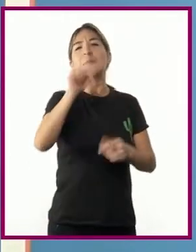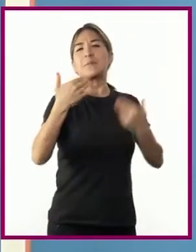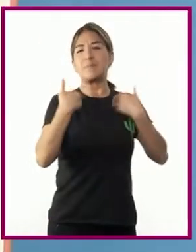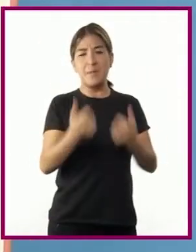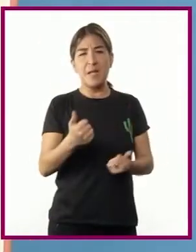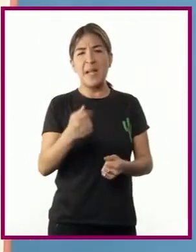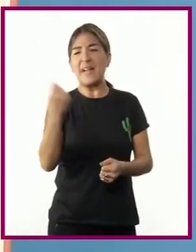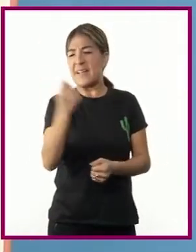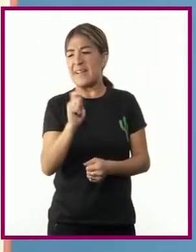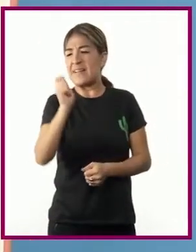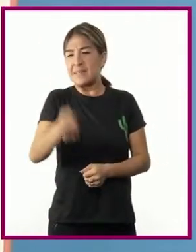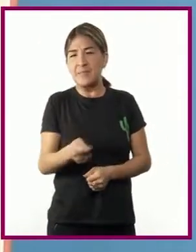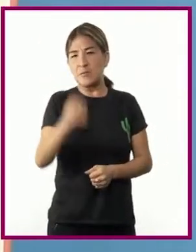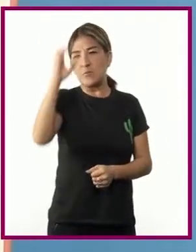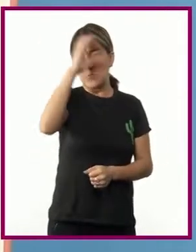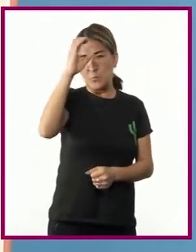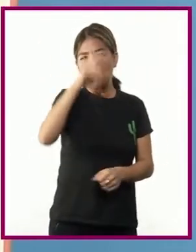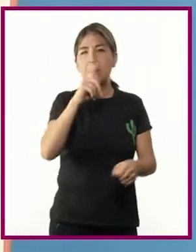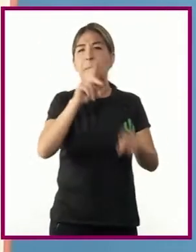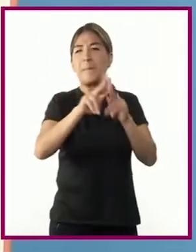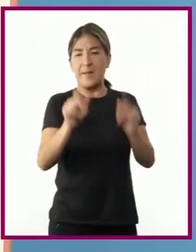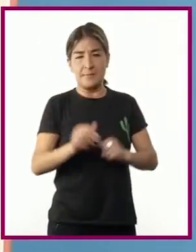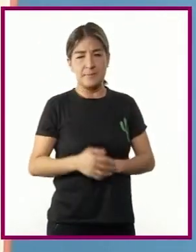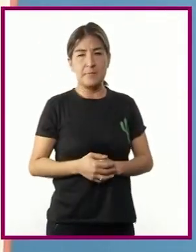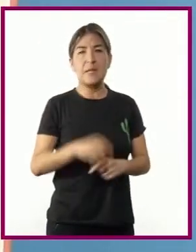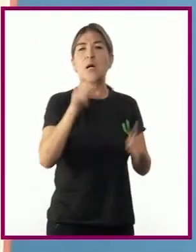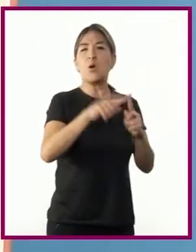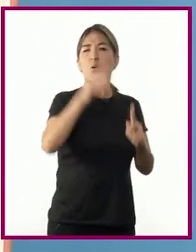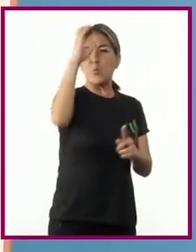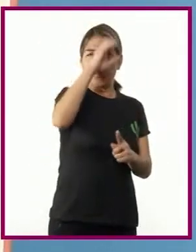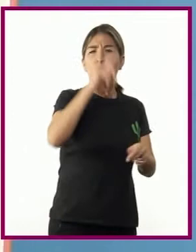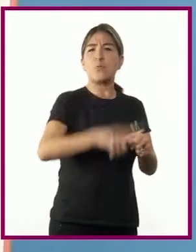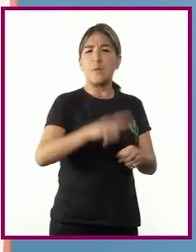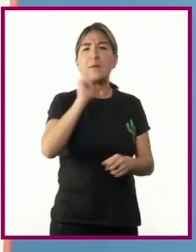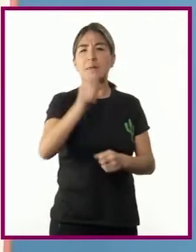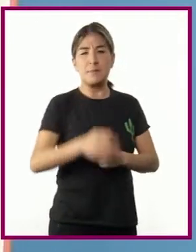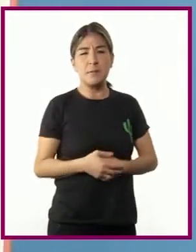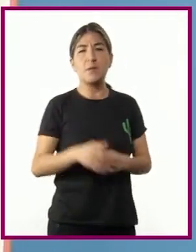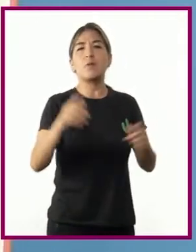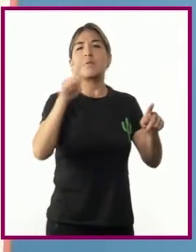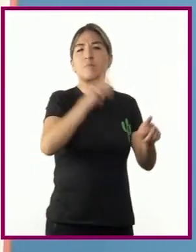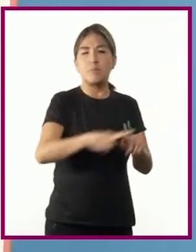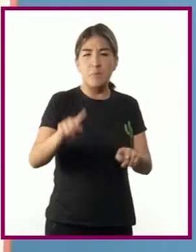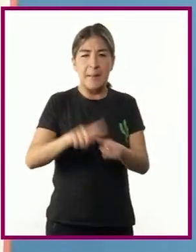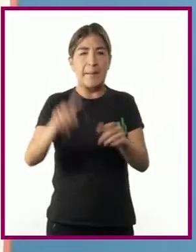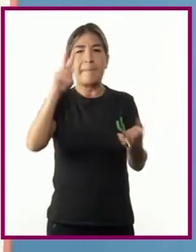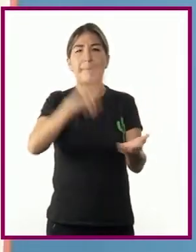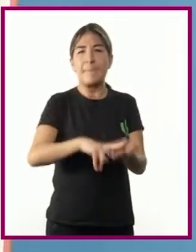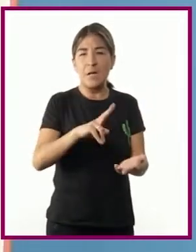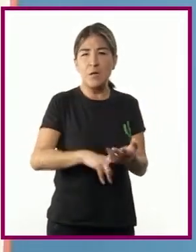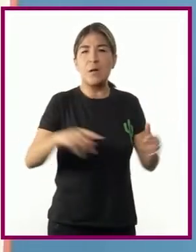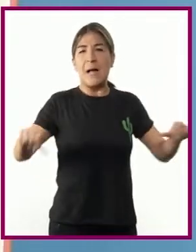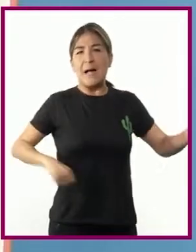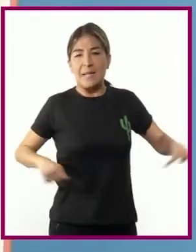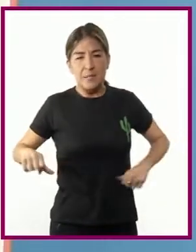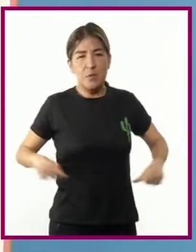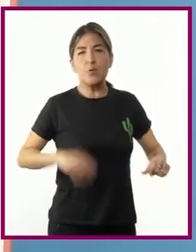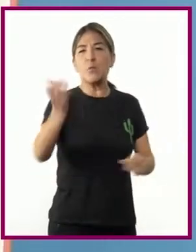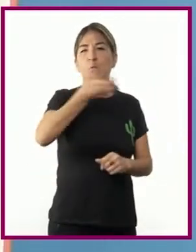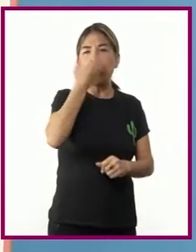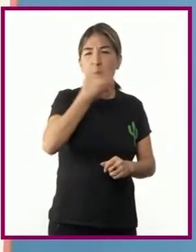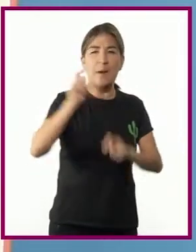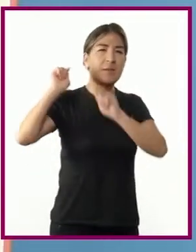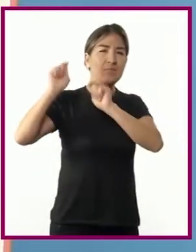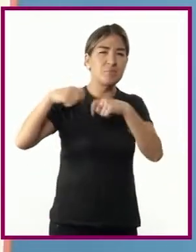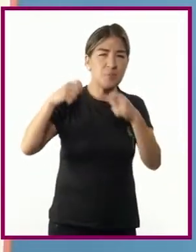paz. El término cultura se refiere al conjunto de actitudes, valores, costumbres,